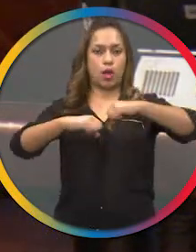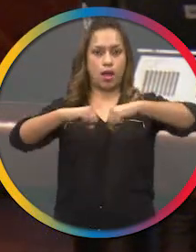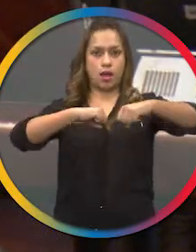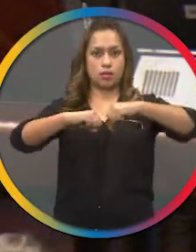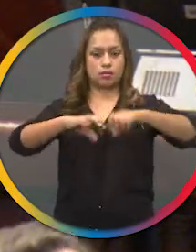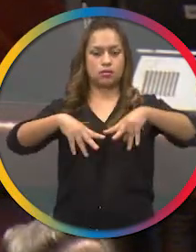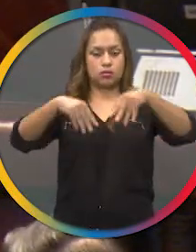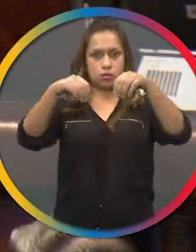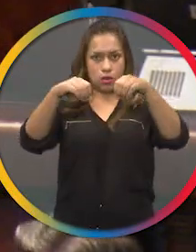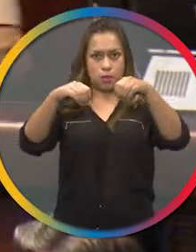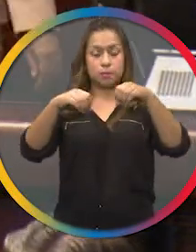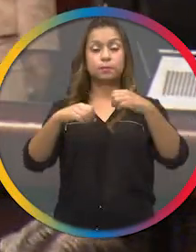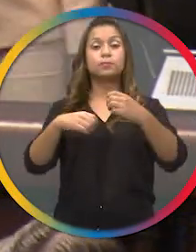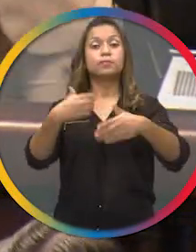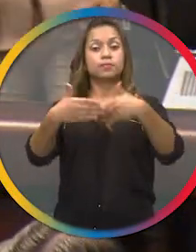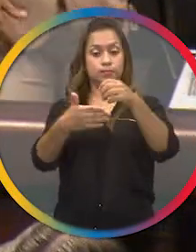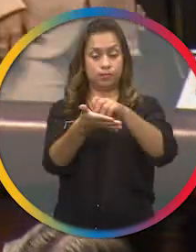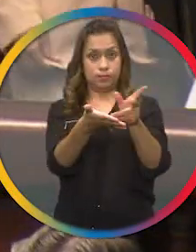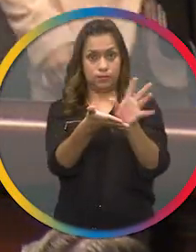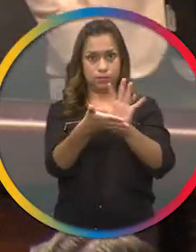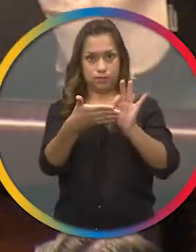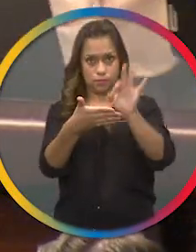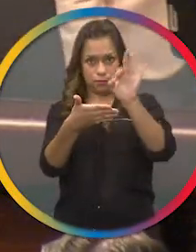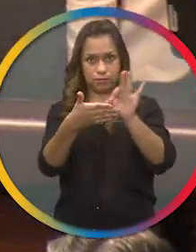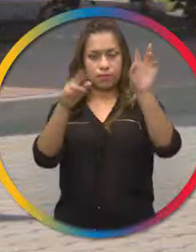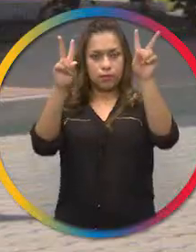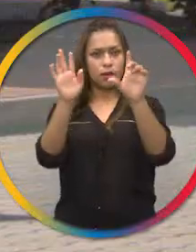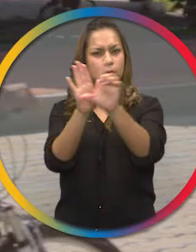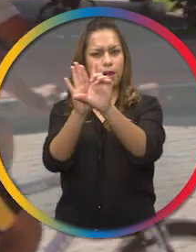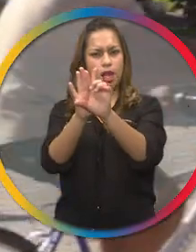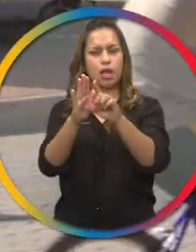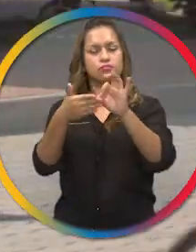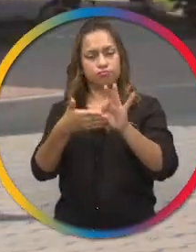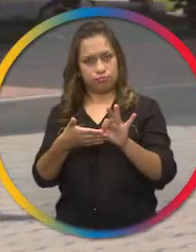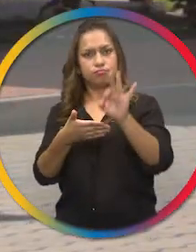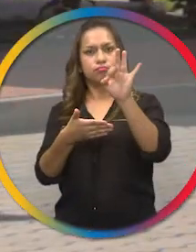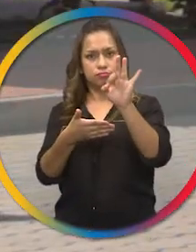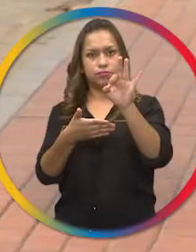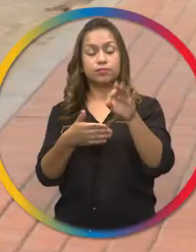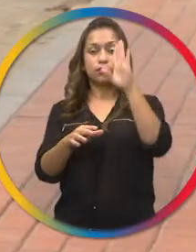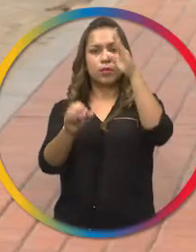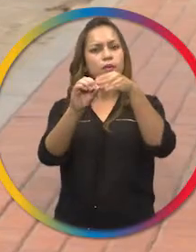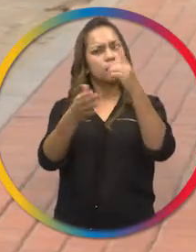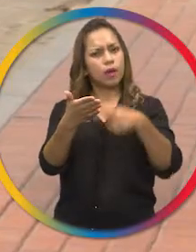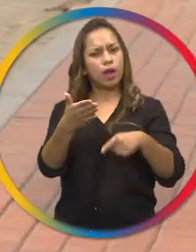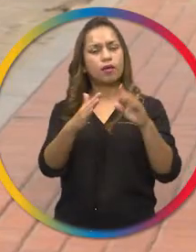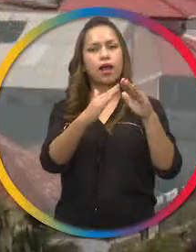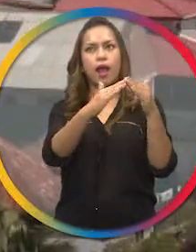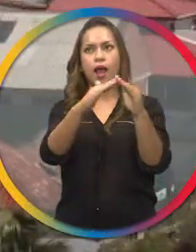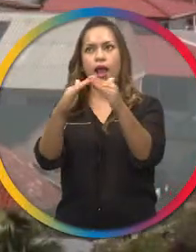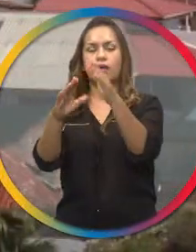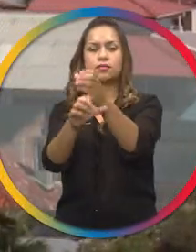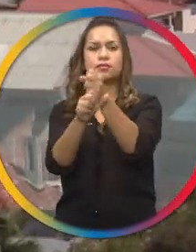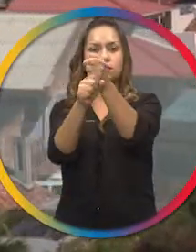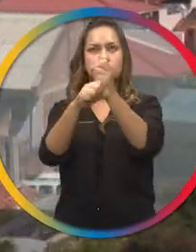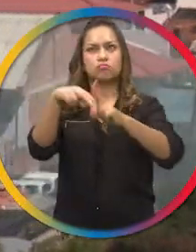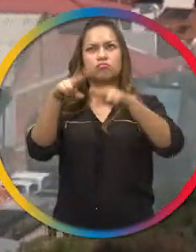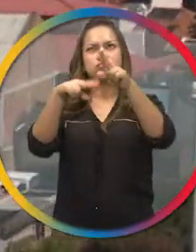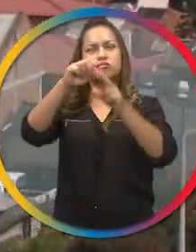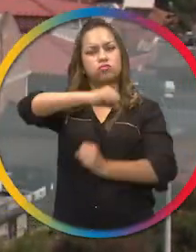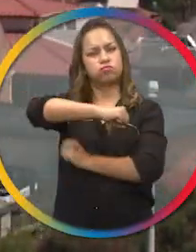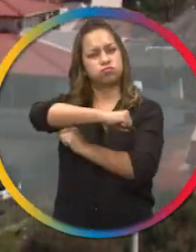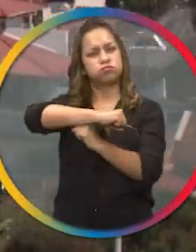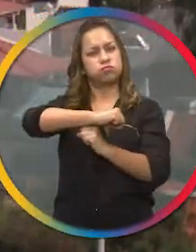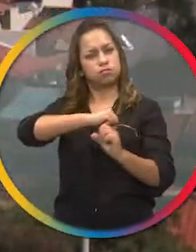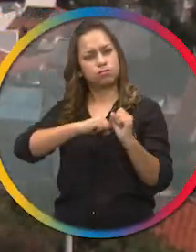Suelo. Esto sucedió después de que el Parlamento aprobó la ley que regula esta temática y que tiene como objeto garantizar vivienda segura para precautelar